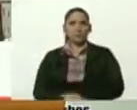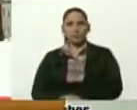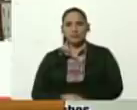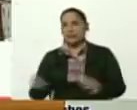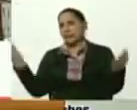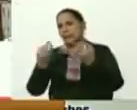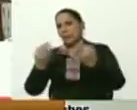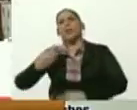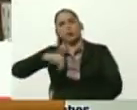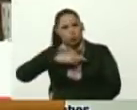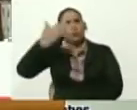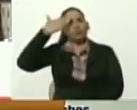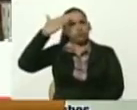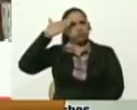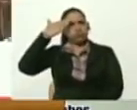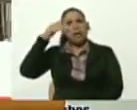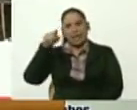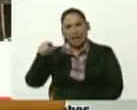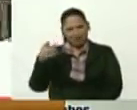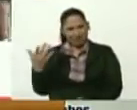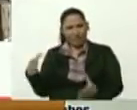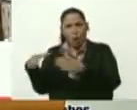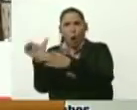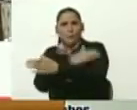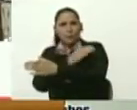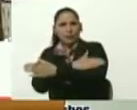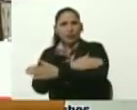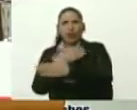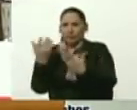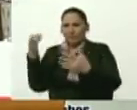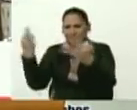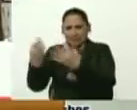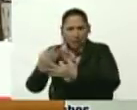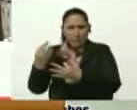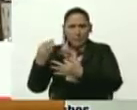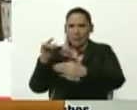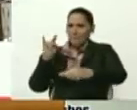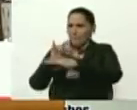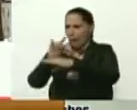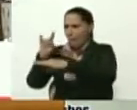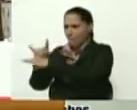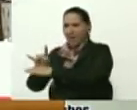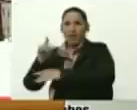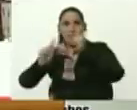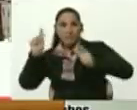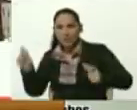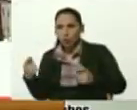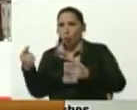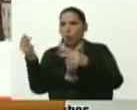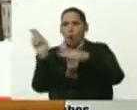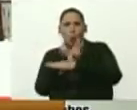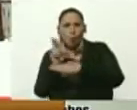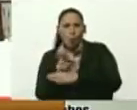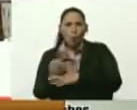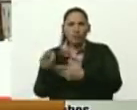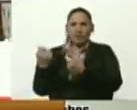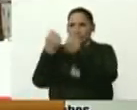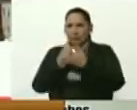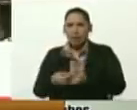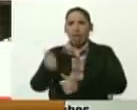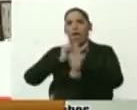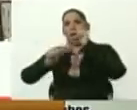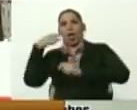Siempre supimos que eran así, como se están evidenciando. Gente que utiliza el dinero para consumir alcohol, drogas, para